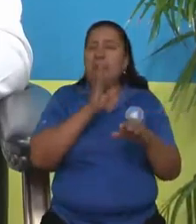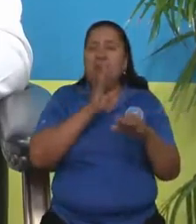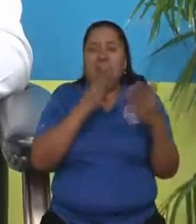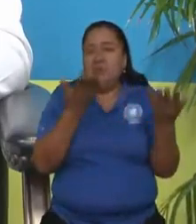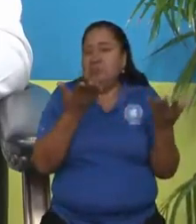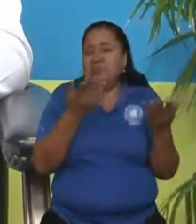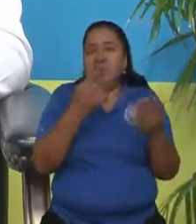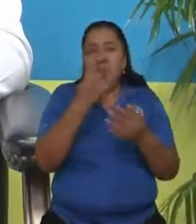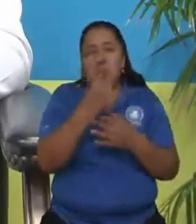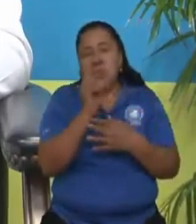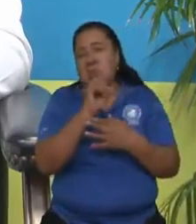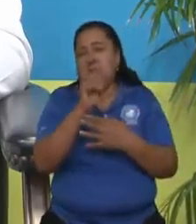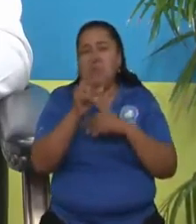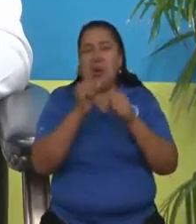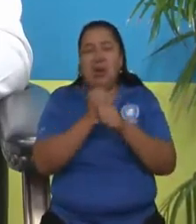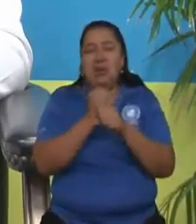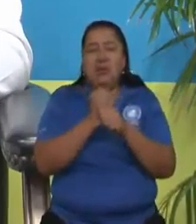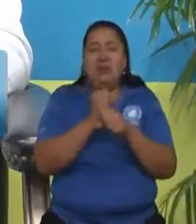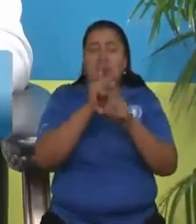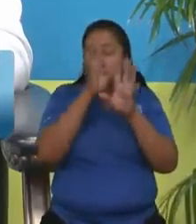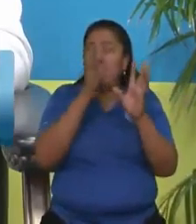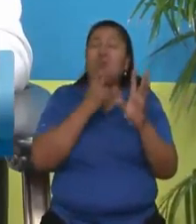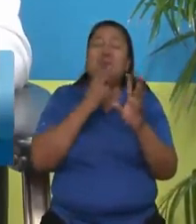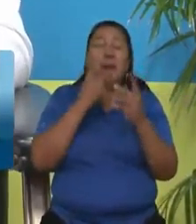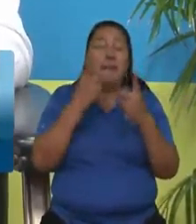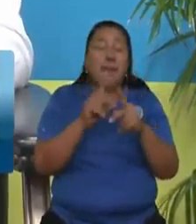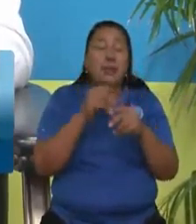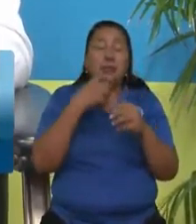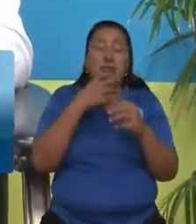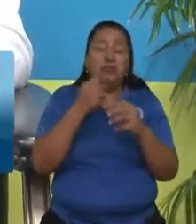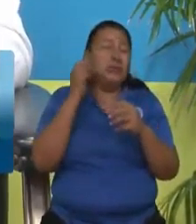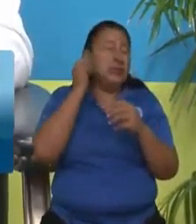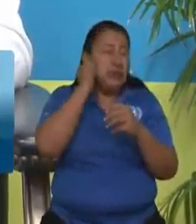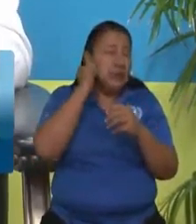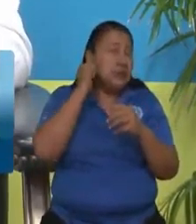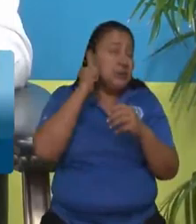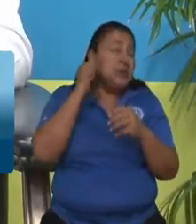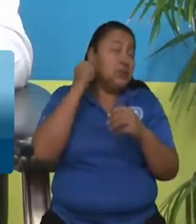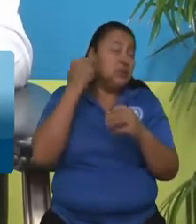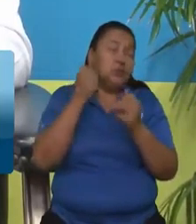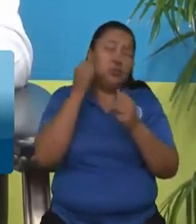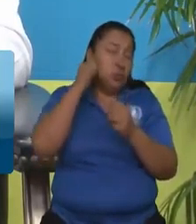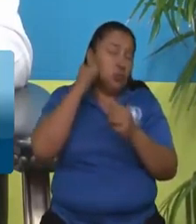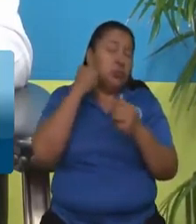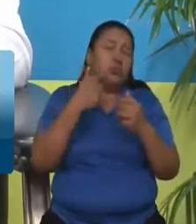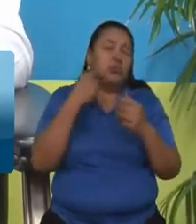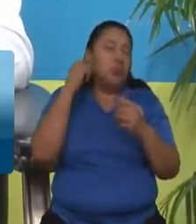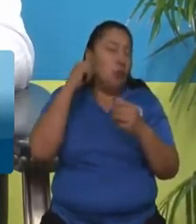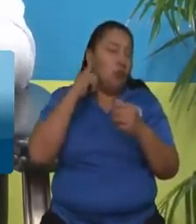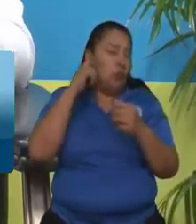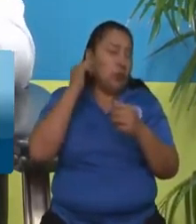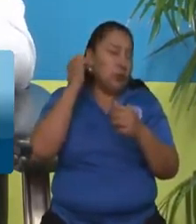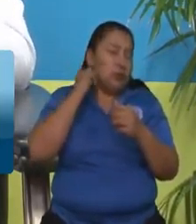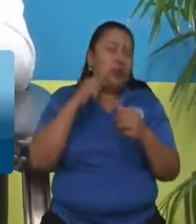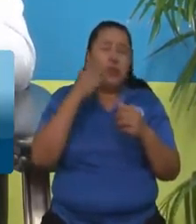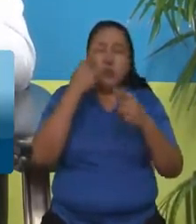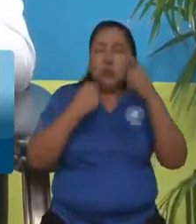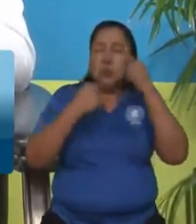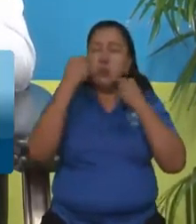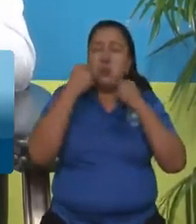no, distintas. Los síntomas varían de un paciente a otro. Uh-huh. ¿Ves? En los niños, el síntoma cardinal va a ser el